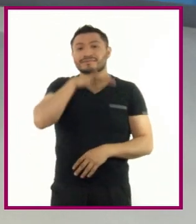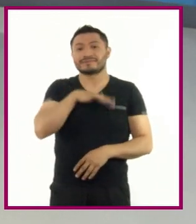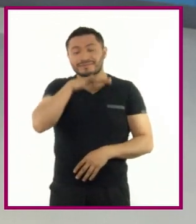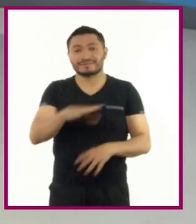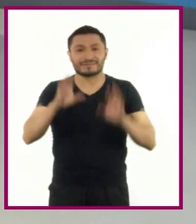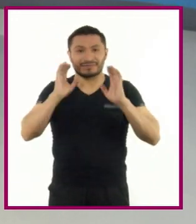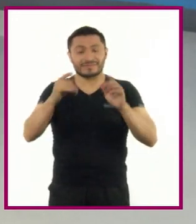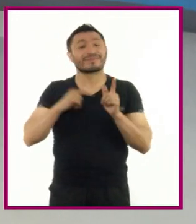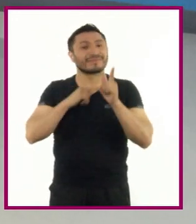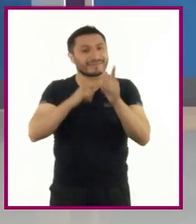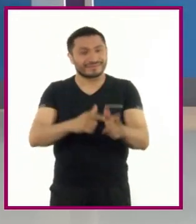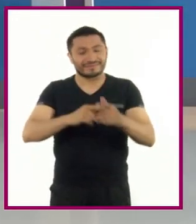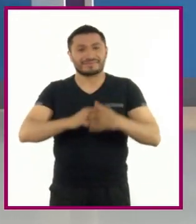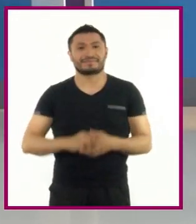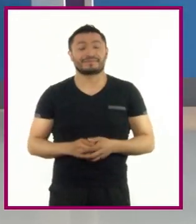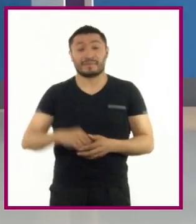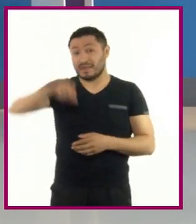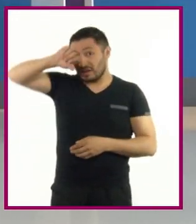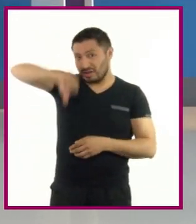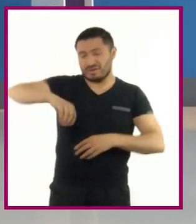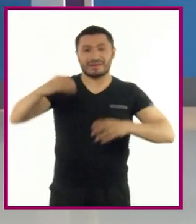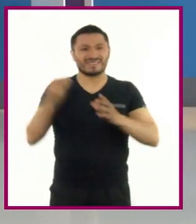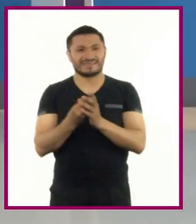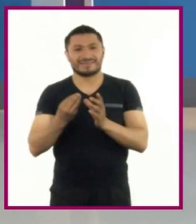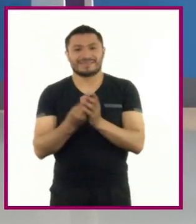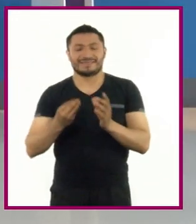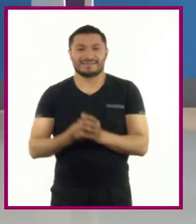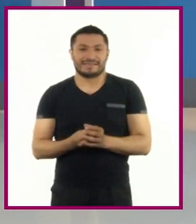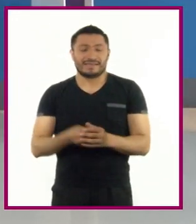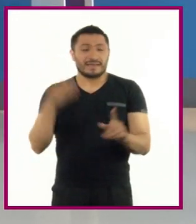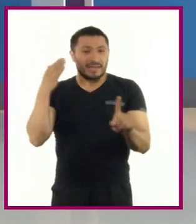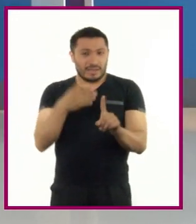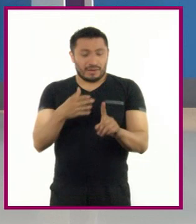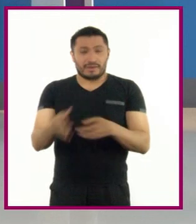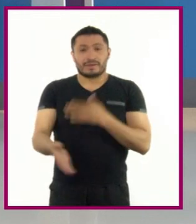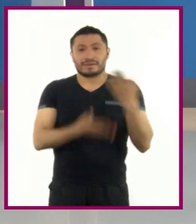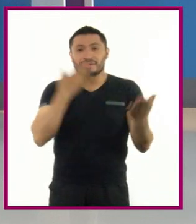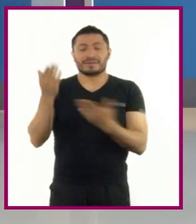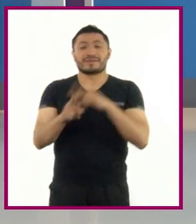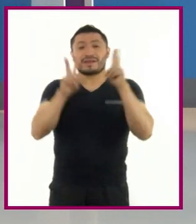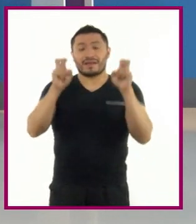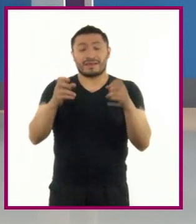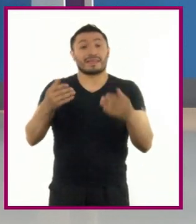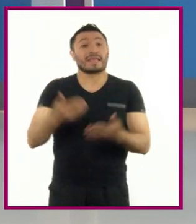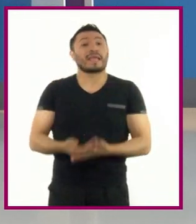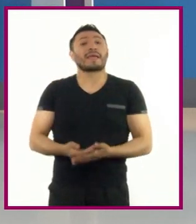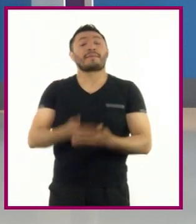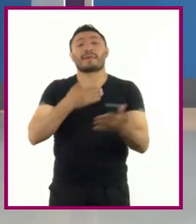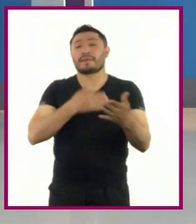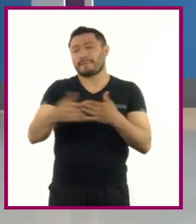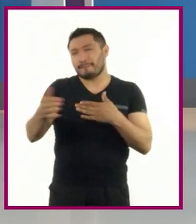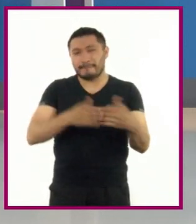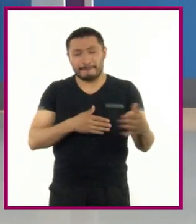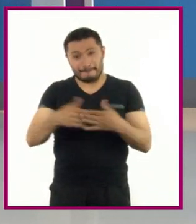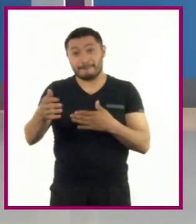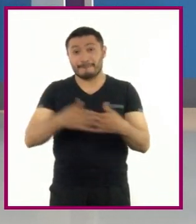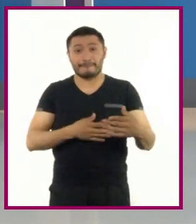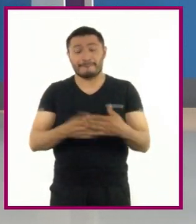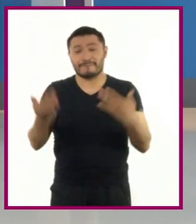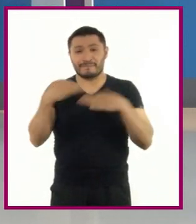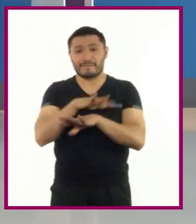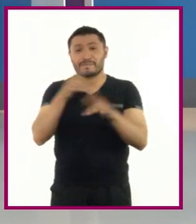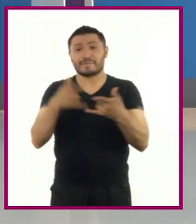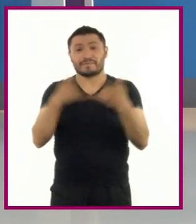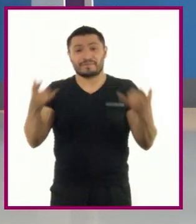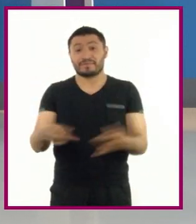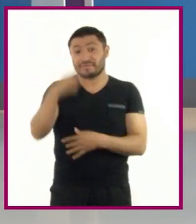cuidando. En esta sesión, nos enfocaremos al estudio de temas contemporáneos, es decir, temas recientes de la historia de